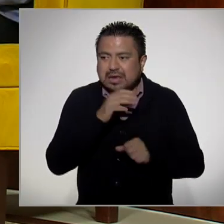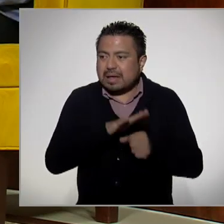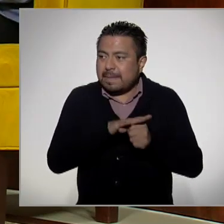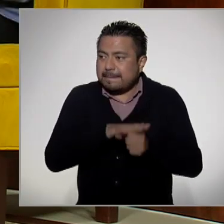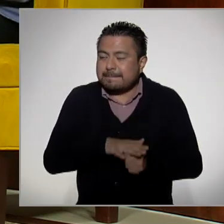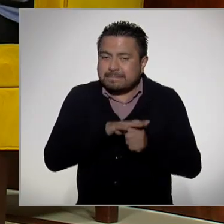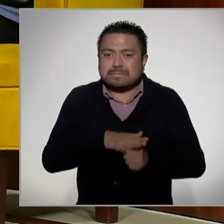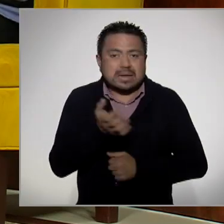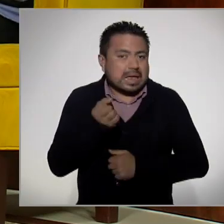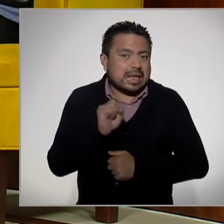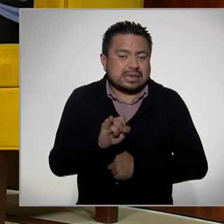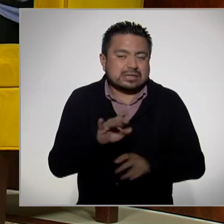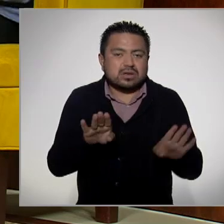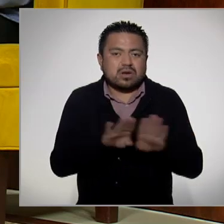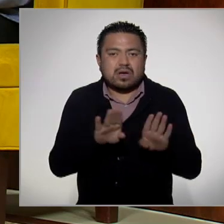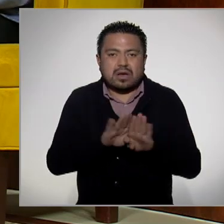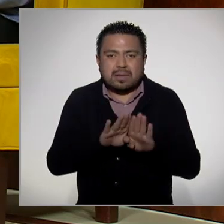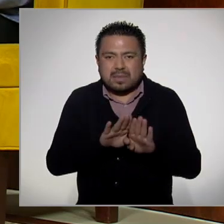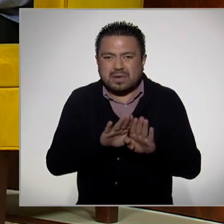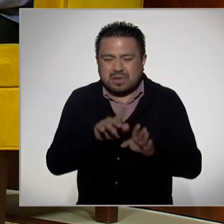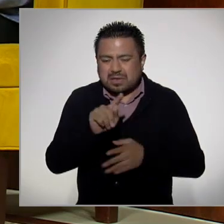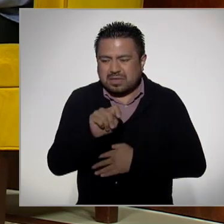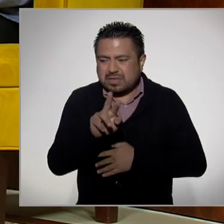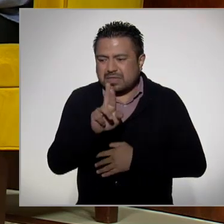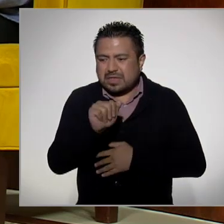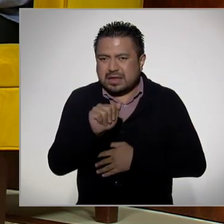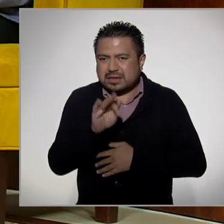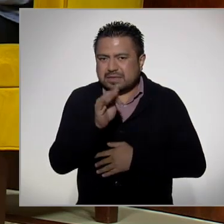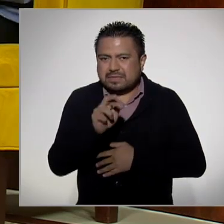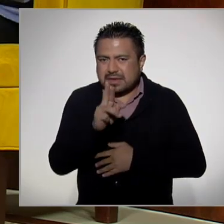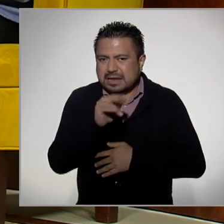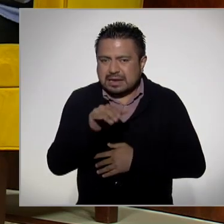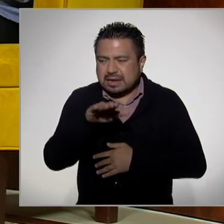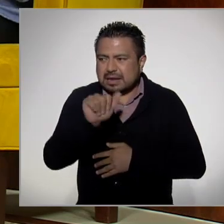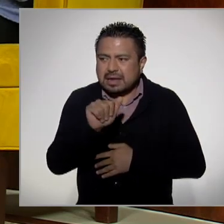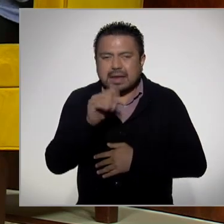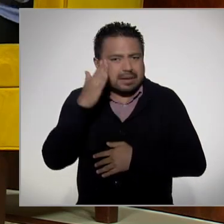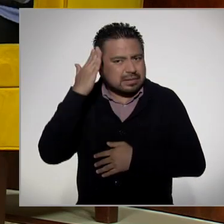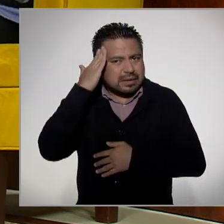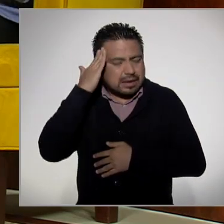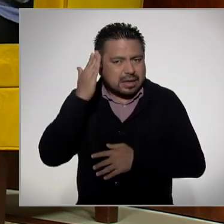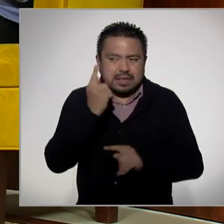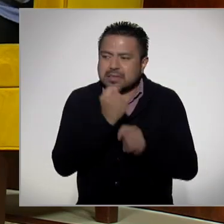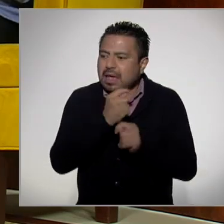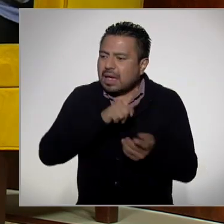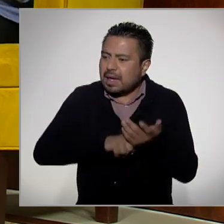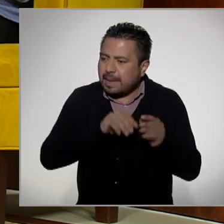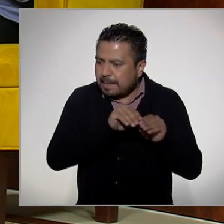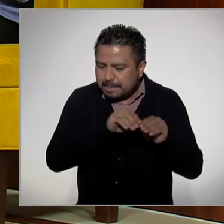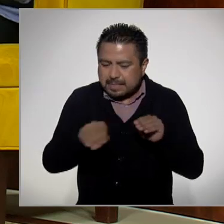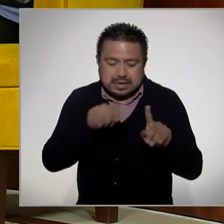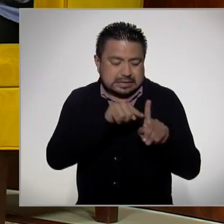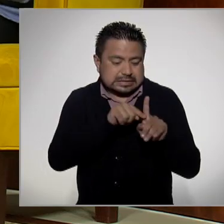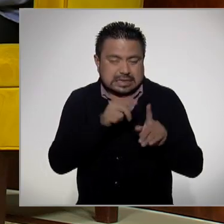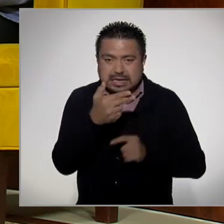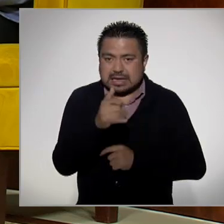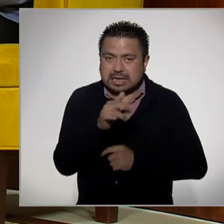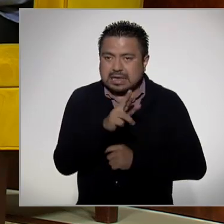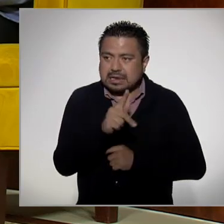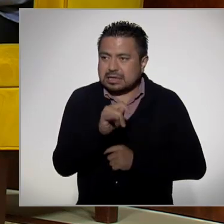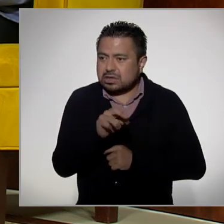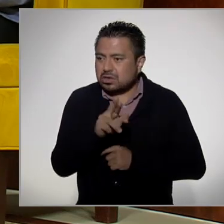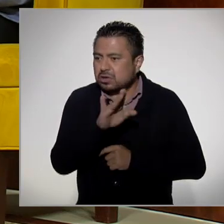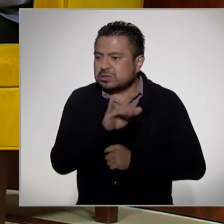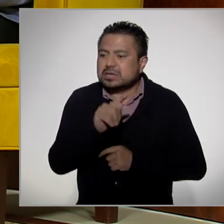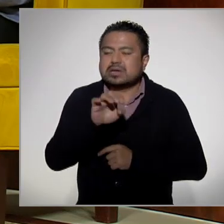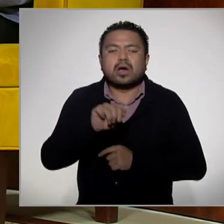llama sin la saturación de transferrina el índice o la capacidad de transporte que tiene ese eritrocito y